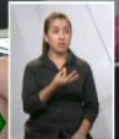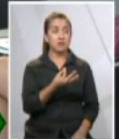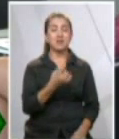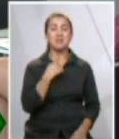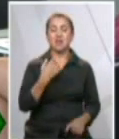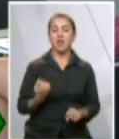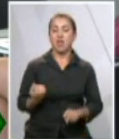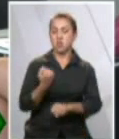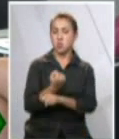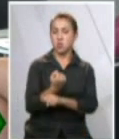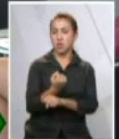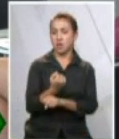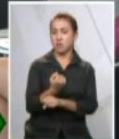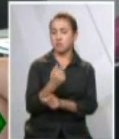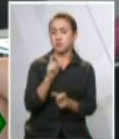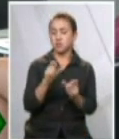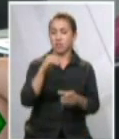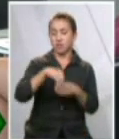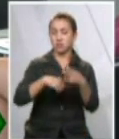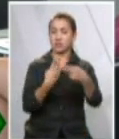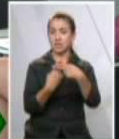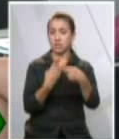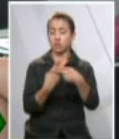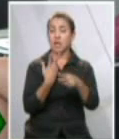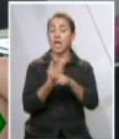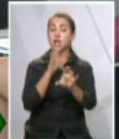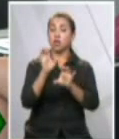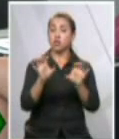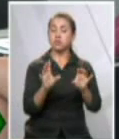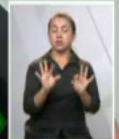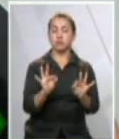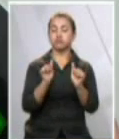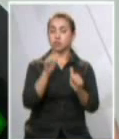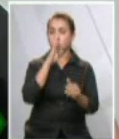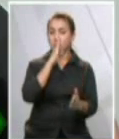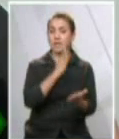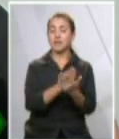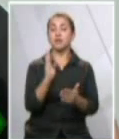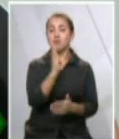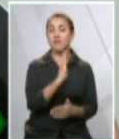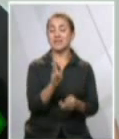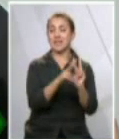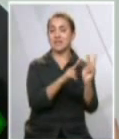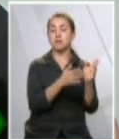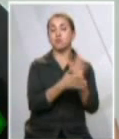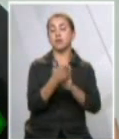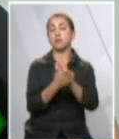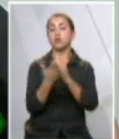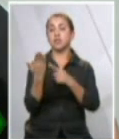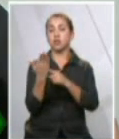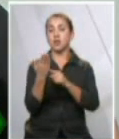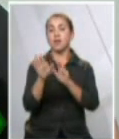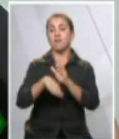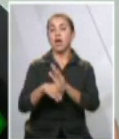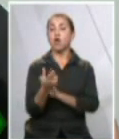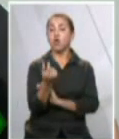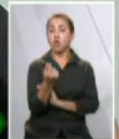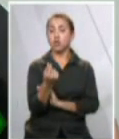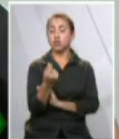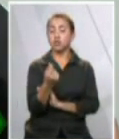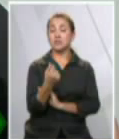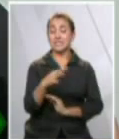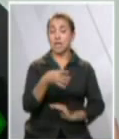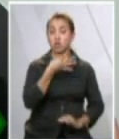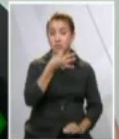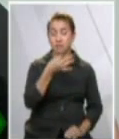la gente, en concreto a los pacientes de la Teletón? Hay cosas súper concretas y básicas de hacer, como la tecnología bajo costo que menciona Ricardo,